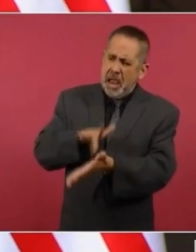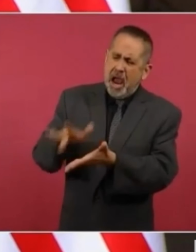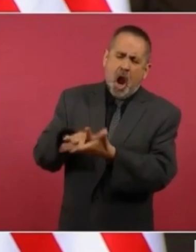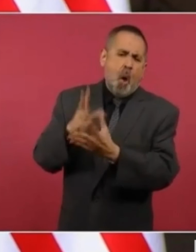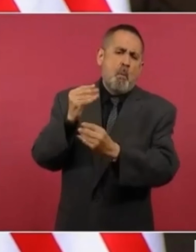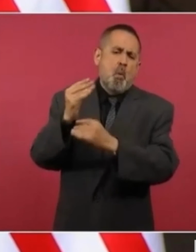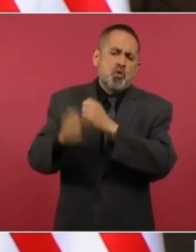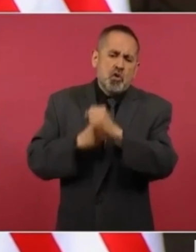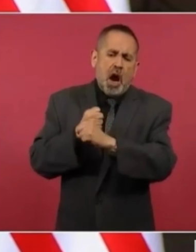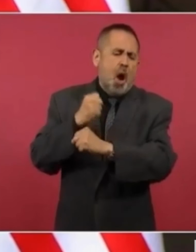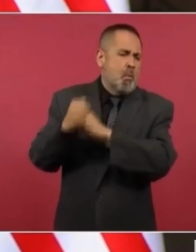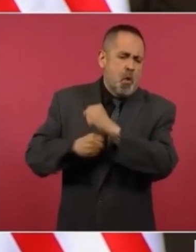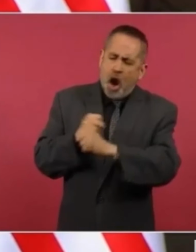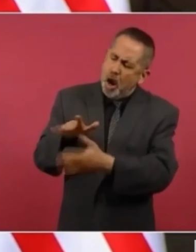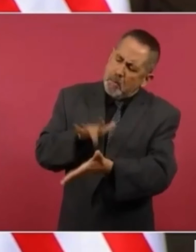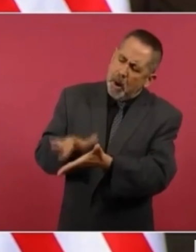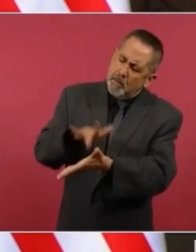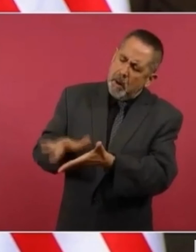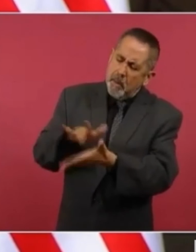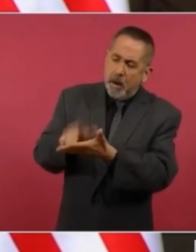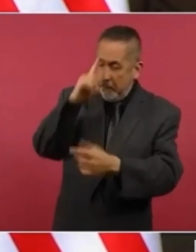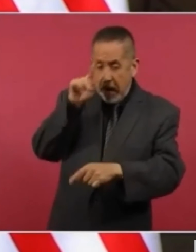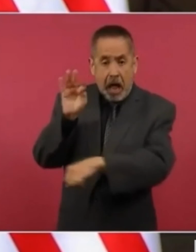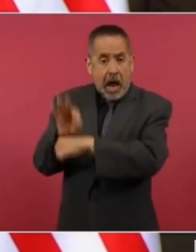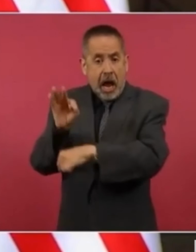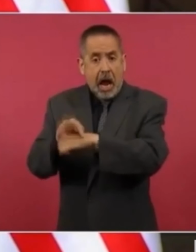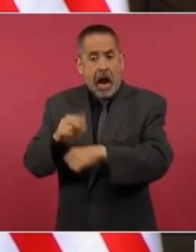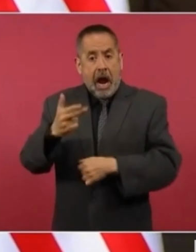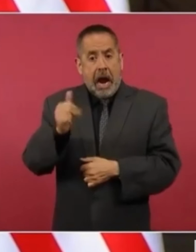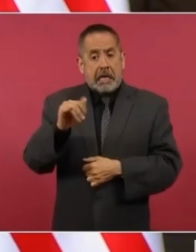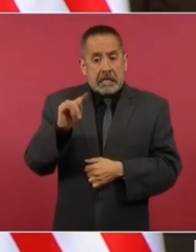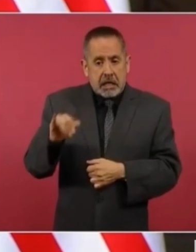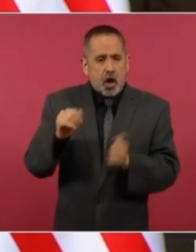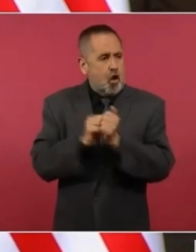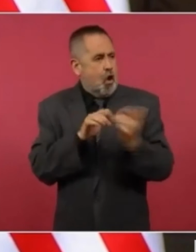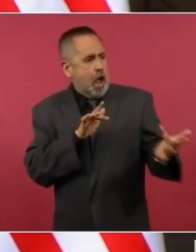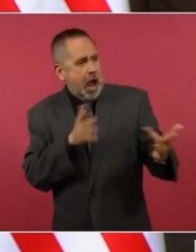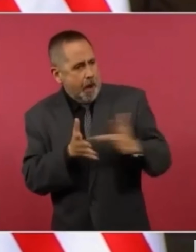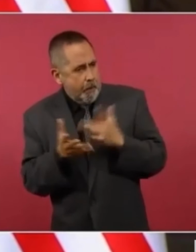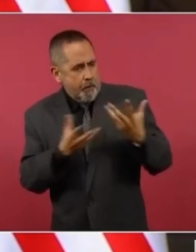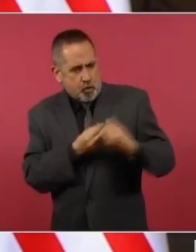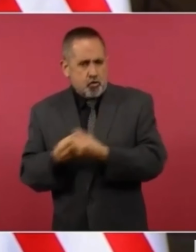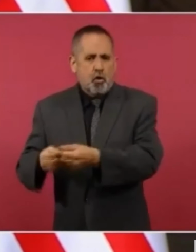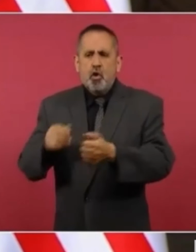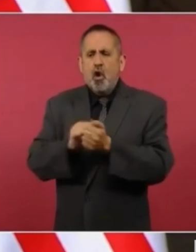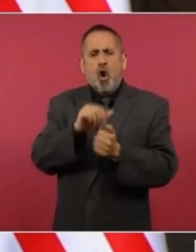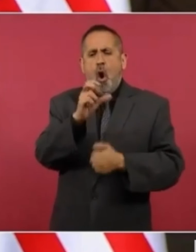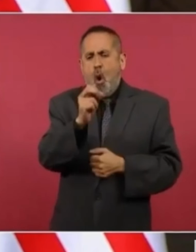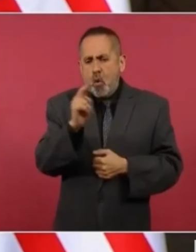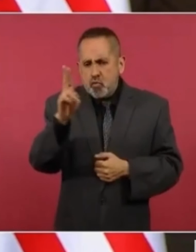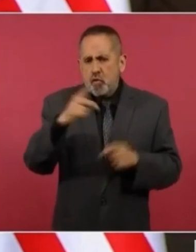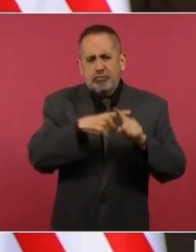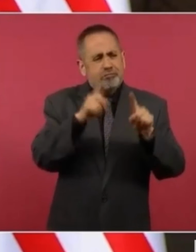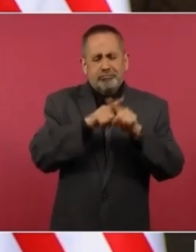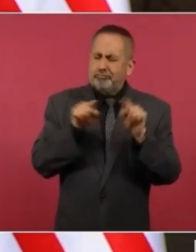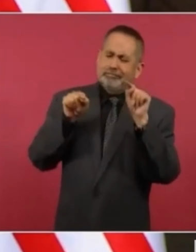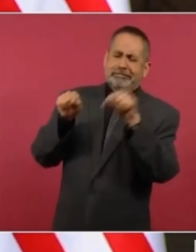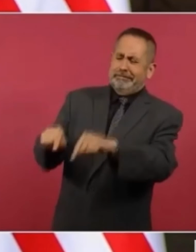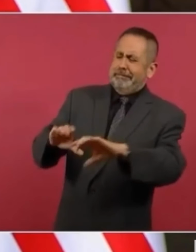décadas, incluido en los últimos años, con intervenciones múltiples con Naciones Unidas, otros aliados en el